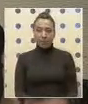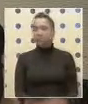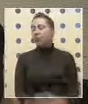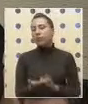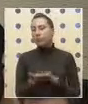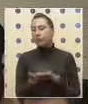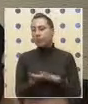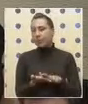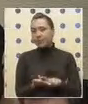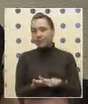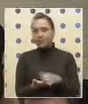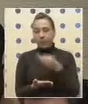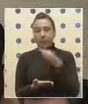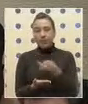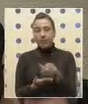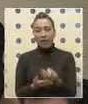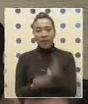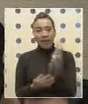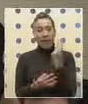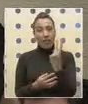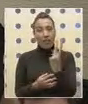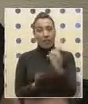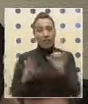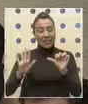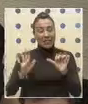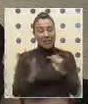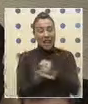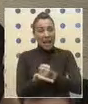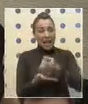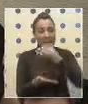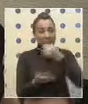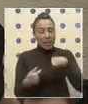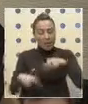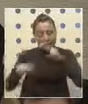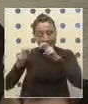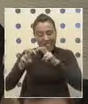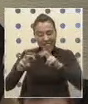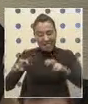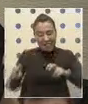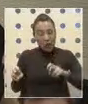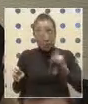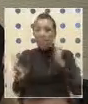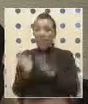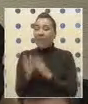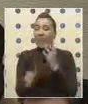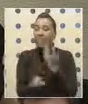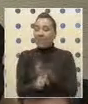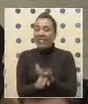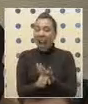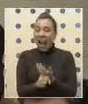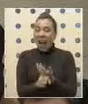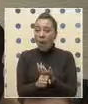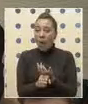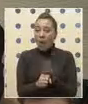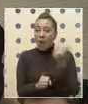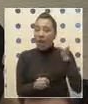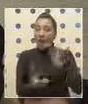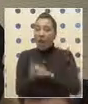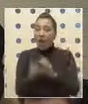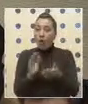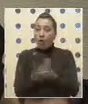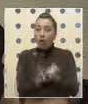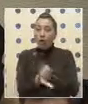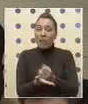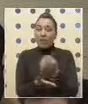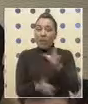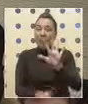ejemplo, destacar que de los 206 medicamentos investigados para demostrar si existió en su minuto esa colusión de farmacia,